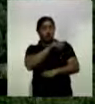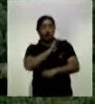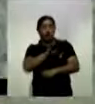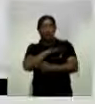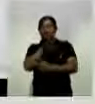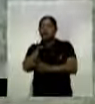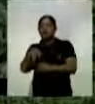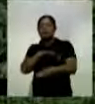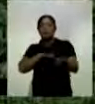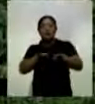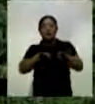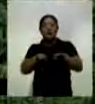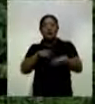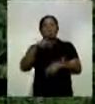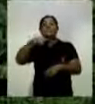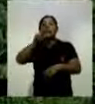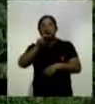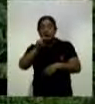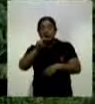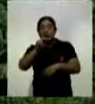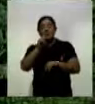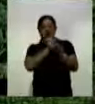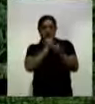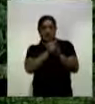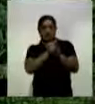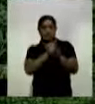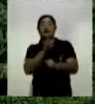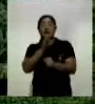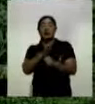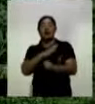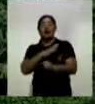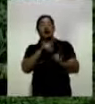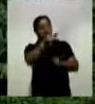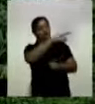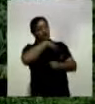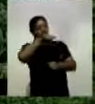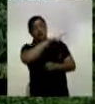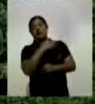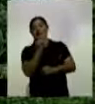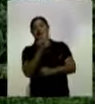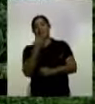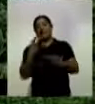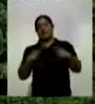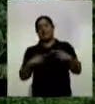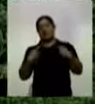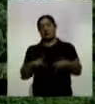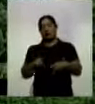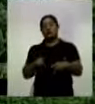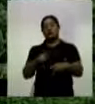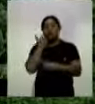más exitosa. En esta ocasión tuvimos una asistencia de 54 buscadores de empleo